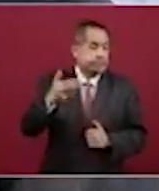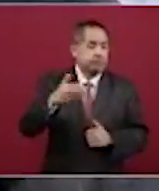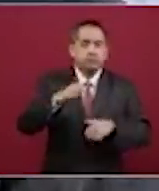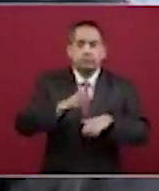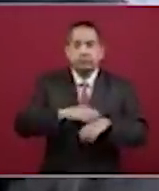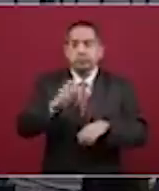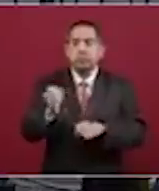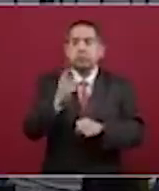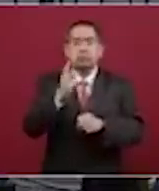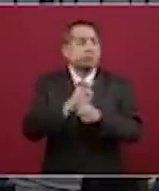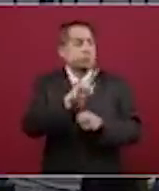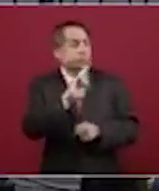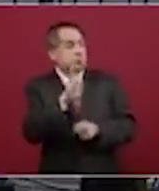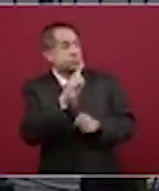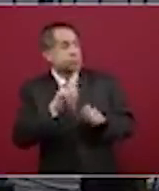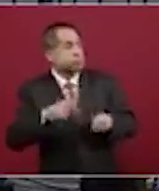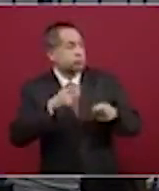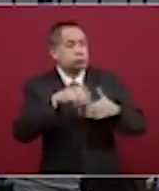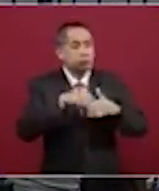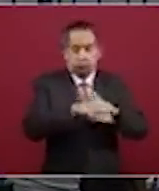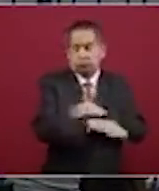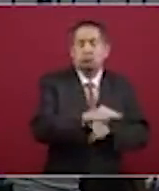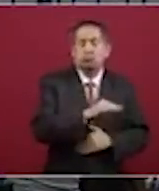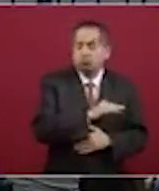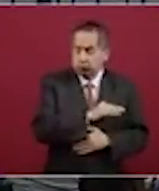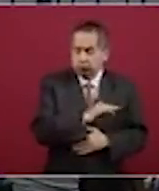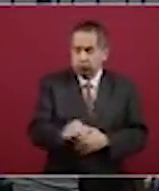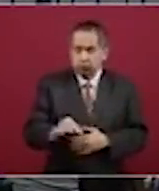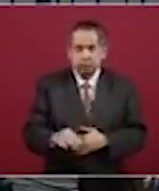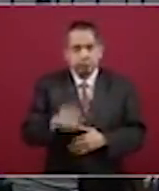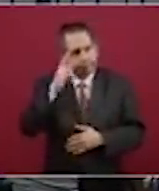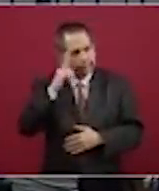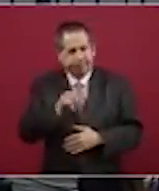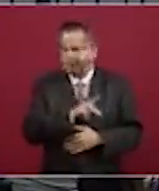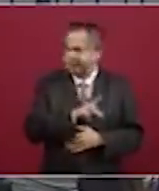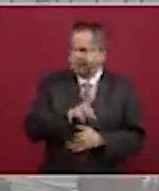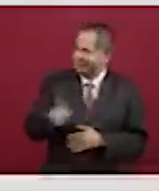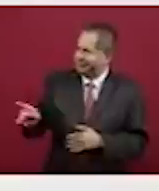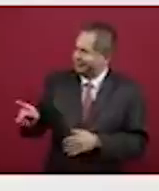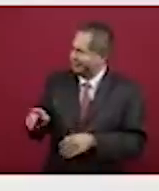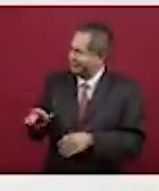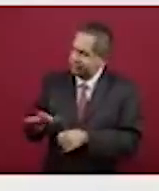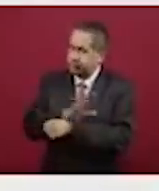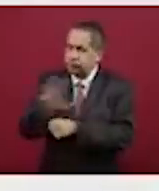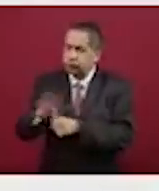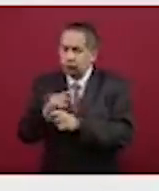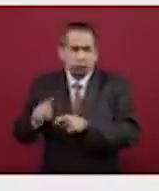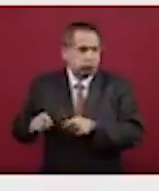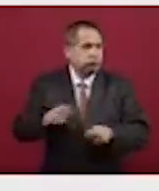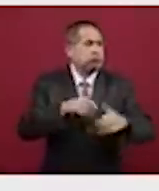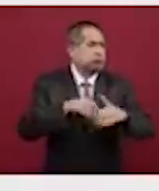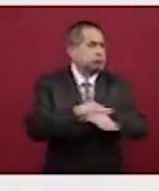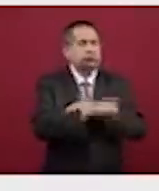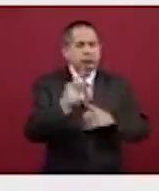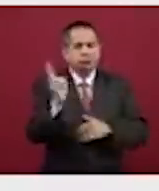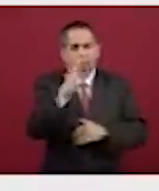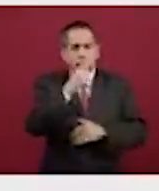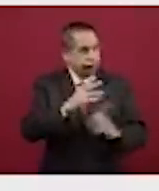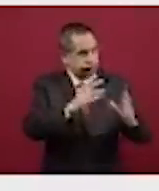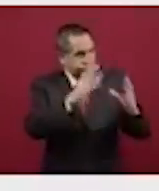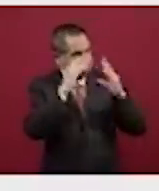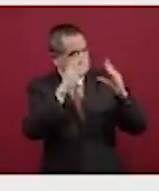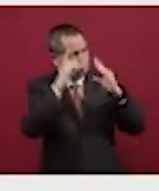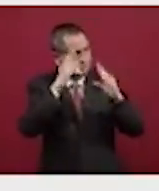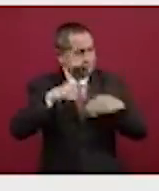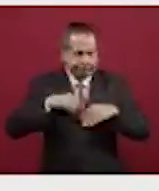a la educación superior hasta lograr cero rechazo, y educará no solo para el empleo, educará